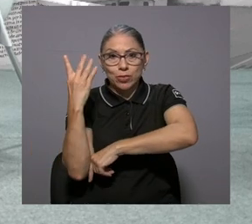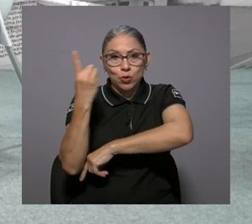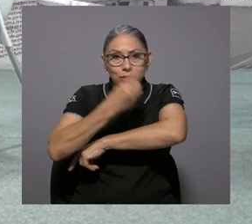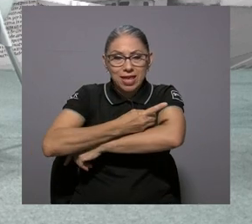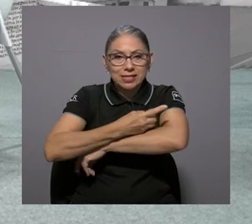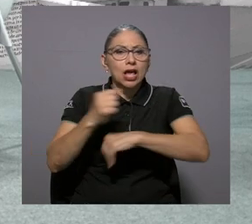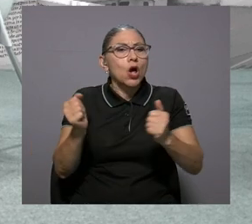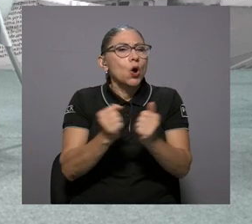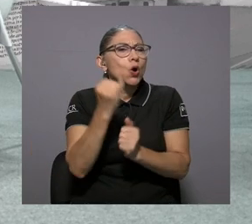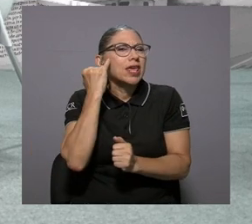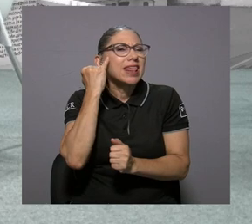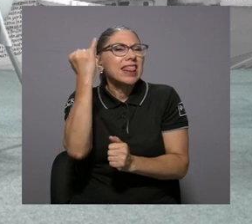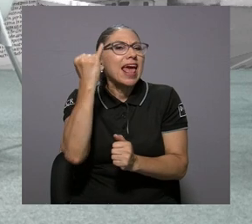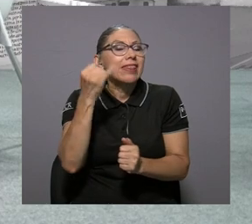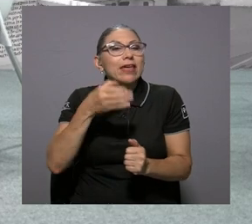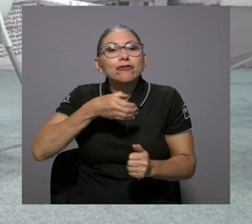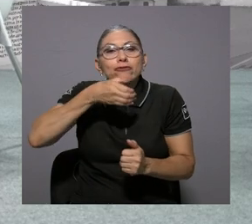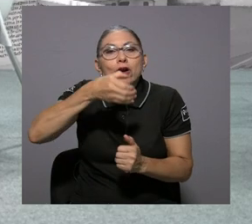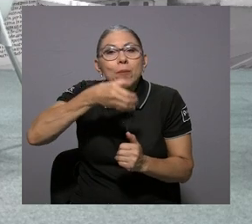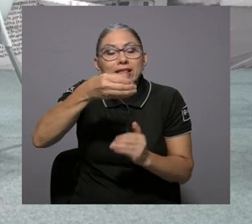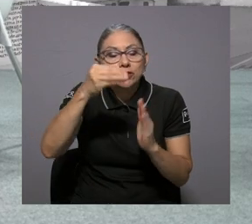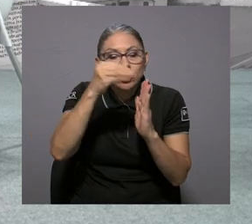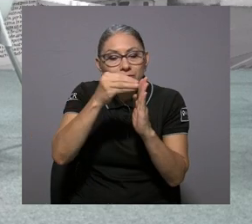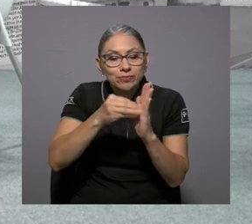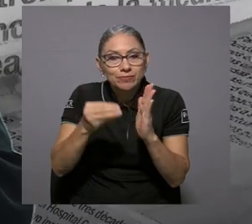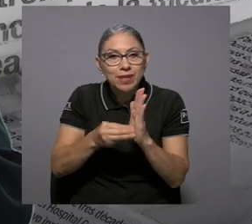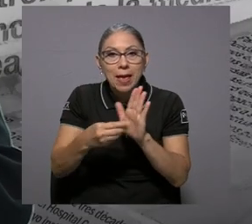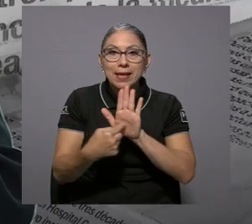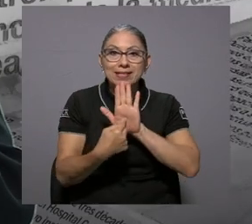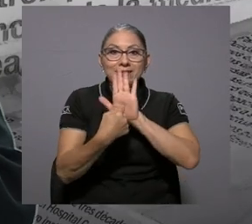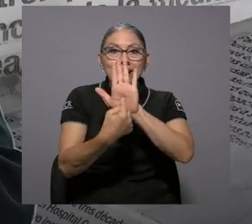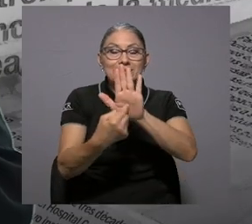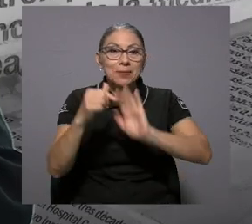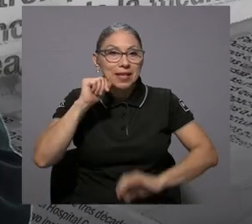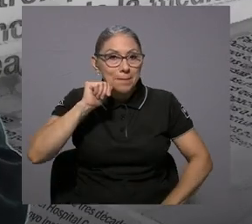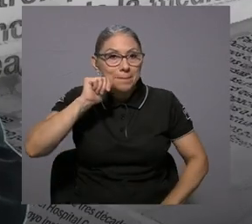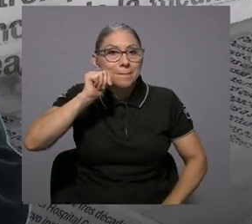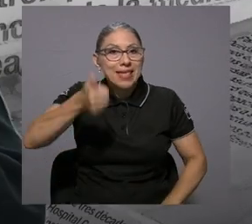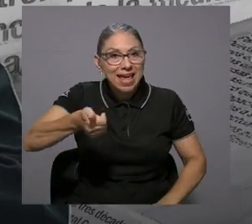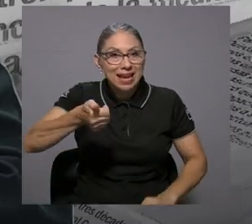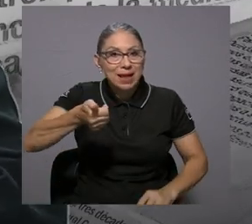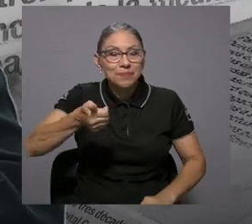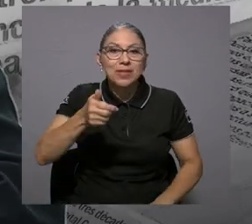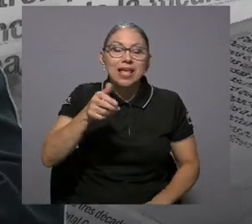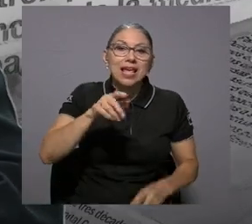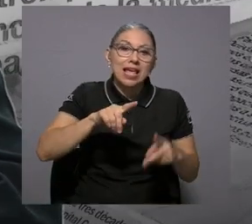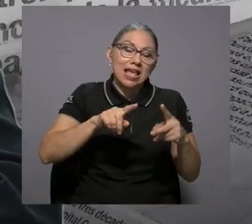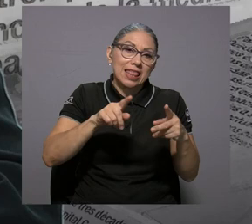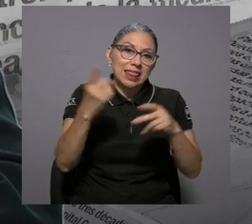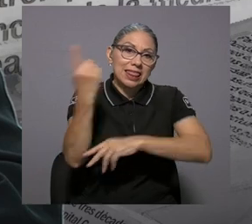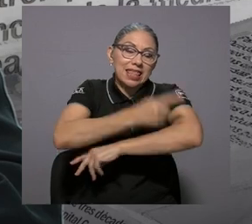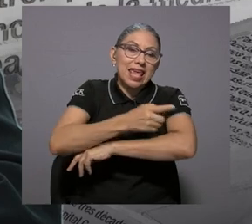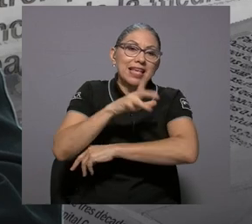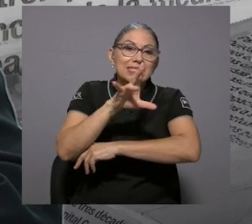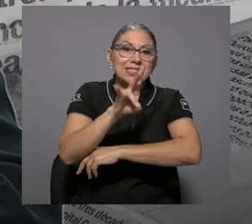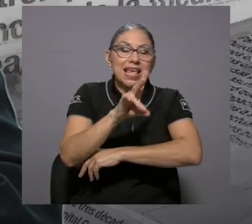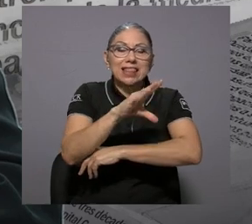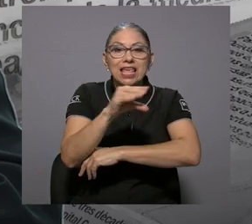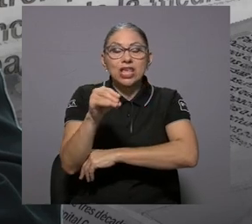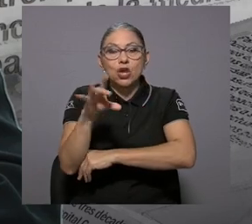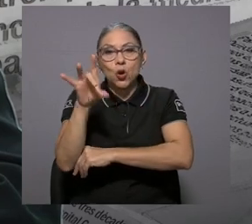producir recomendaciones que se van a presentar mañana, a partir de mañana 7 y 8, al